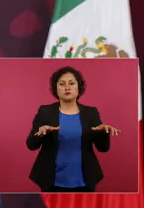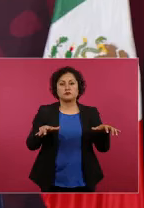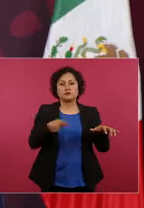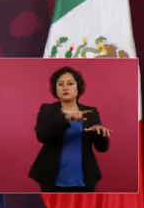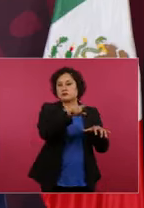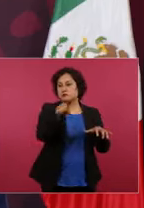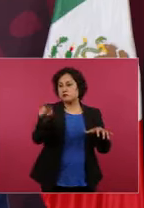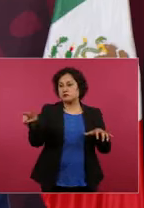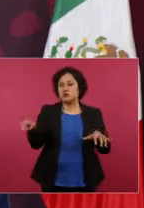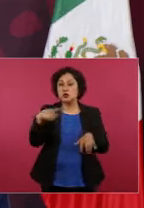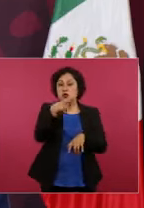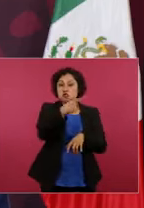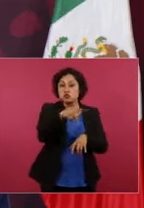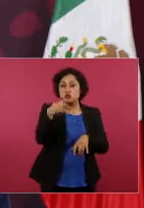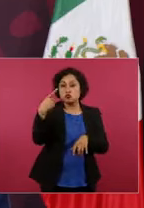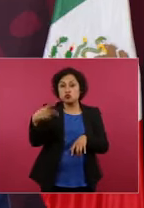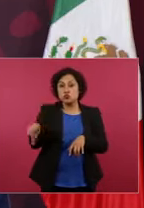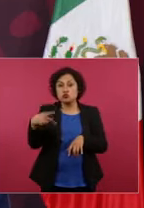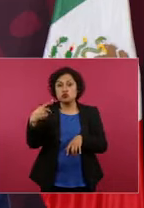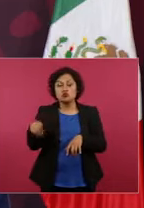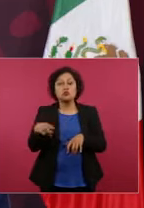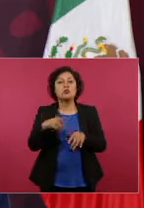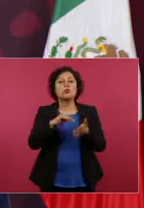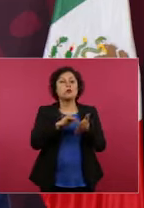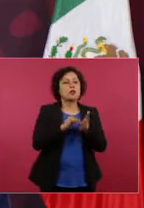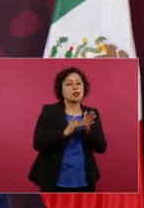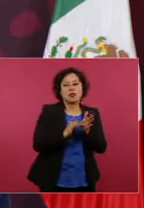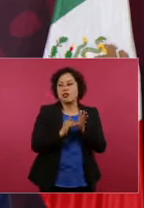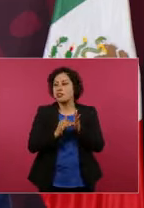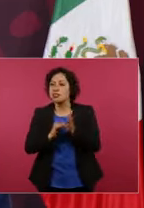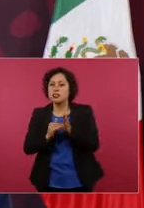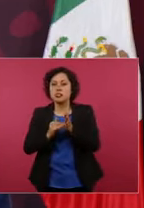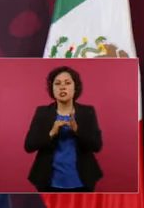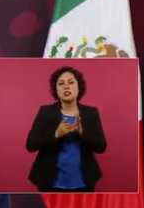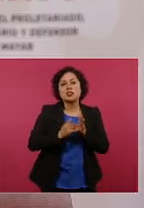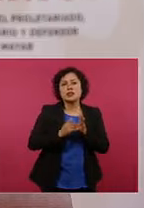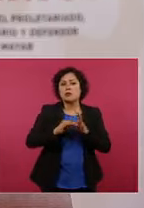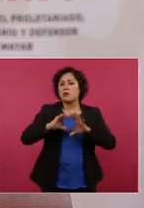estrategas del bloque conservador mundial